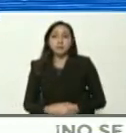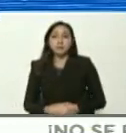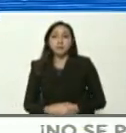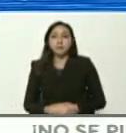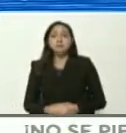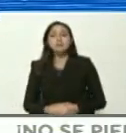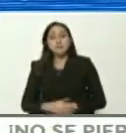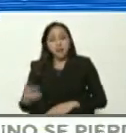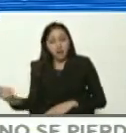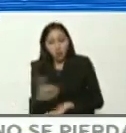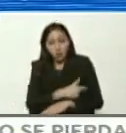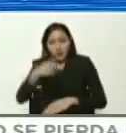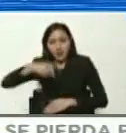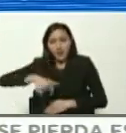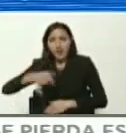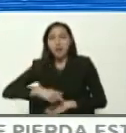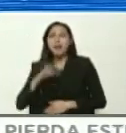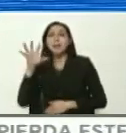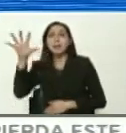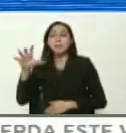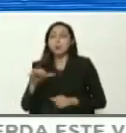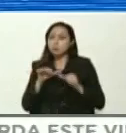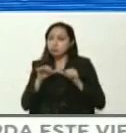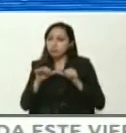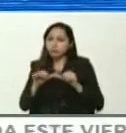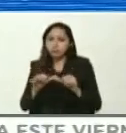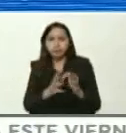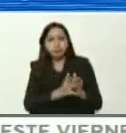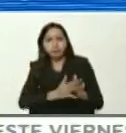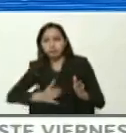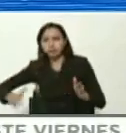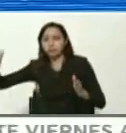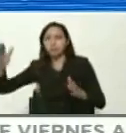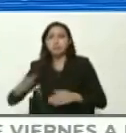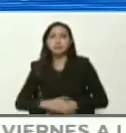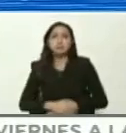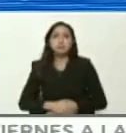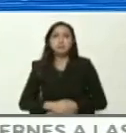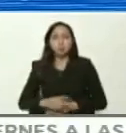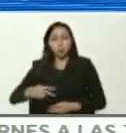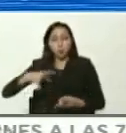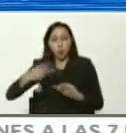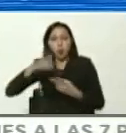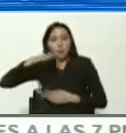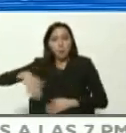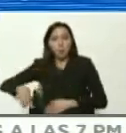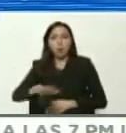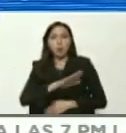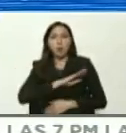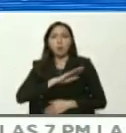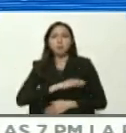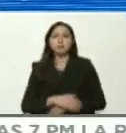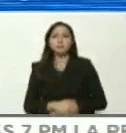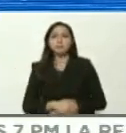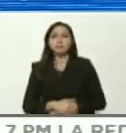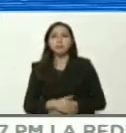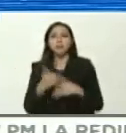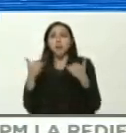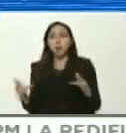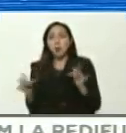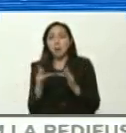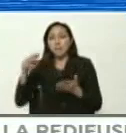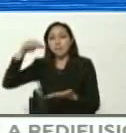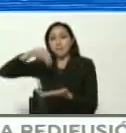para gobernar esta patria por mucho tiempo, por voluntad de nuestro pueblo. Vámonos directamente al Estado